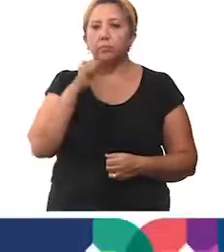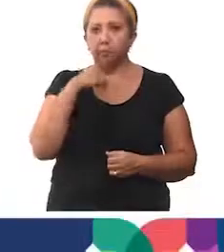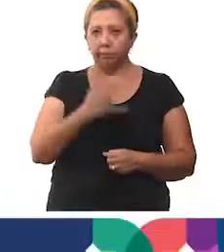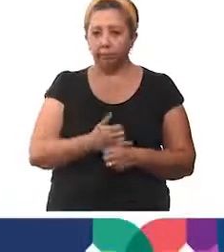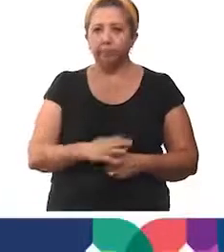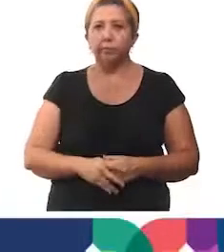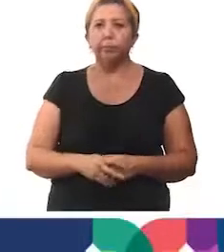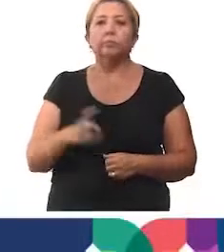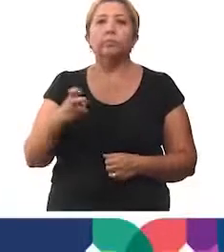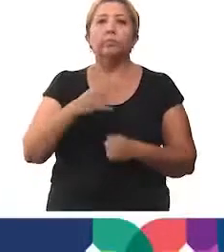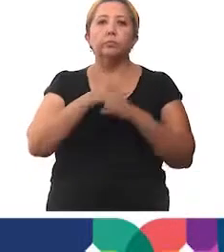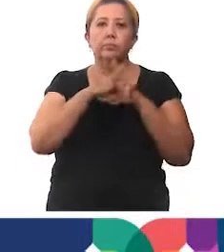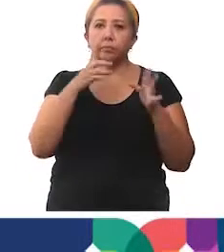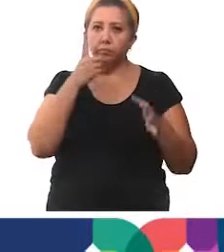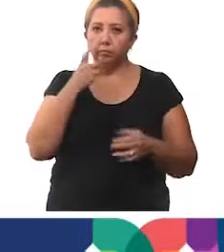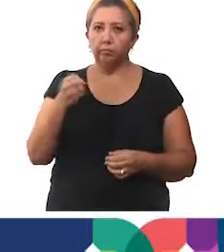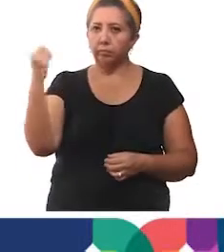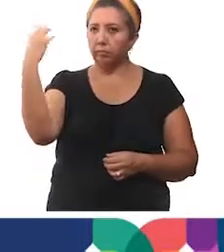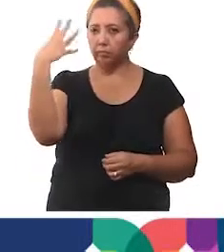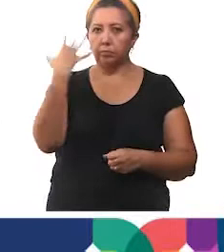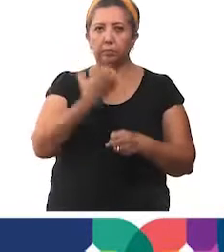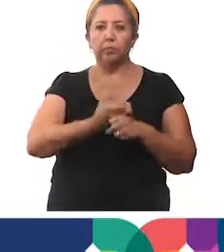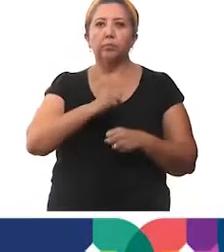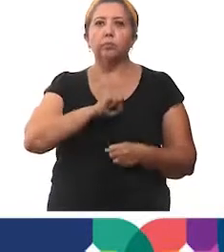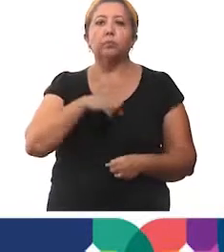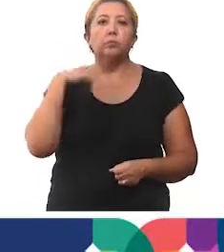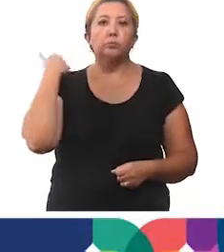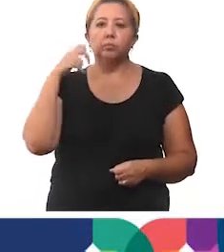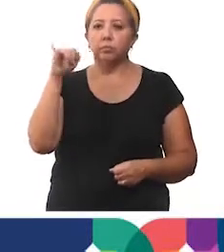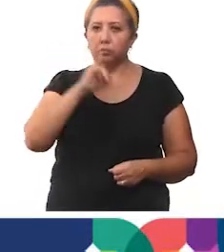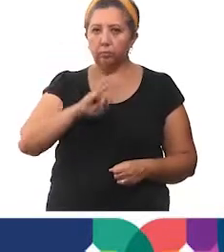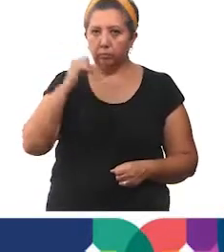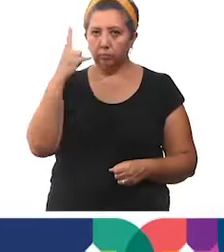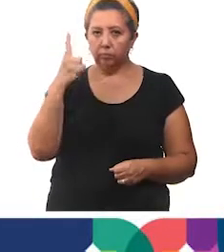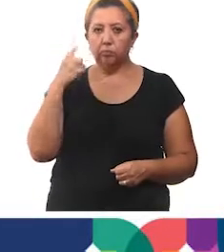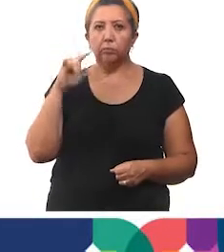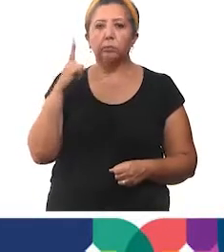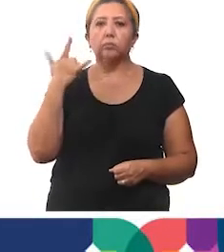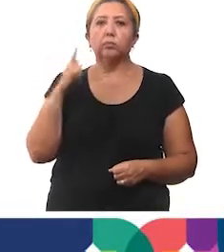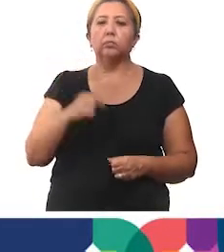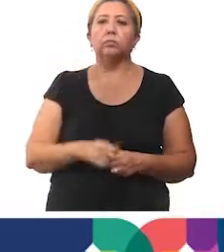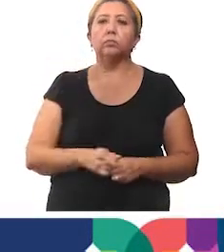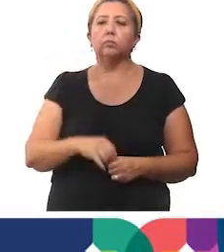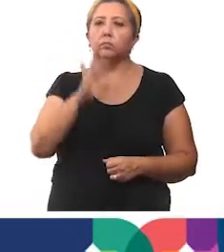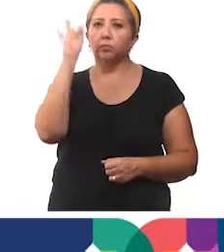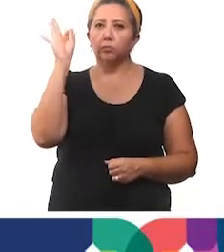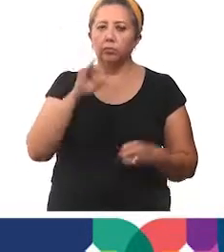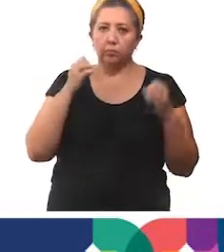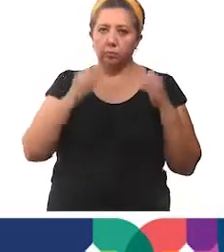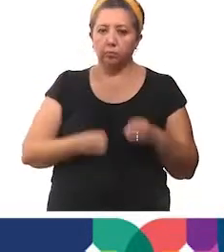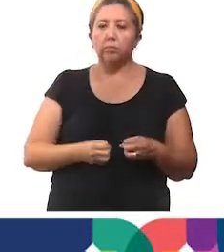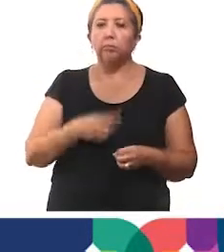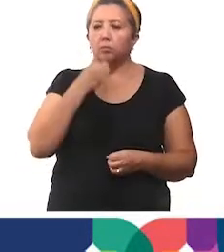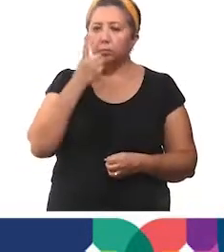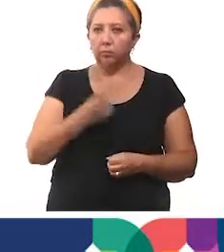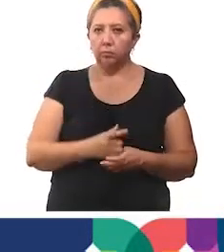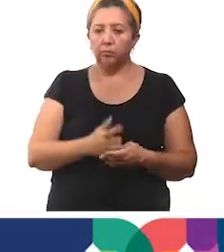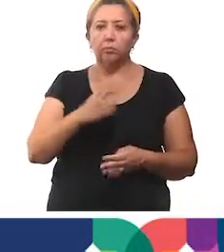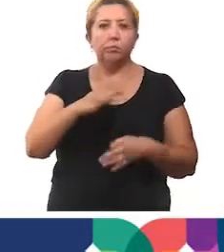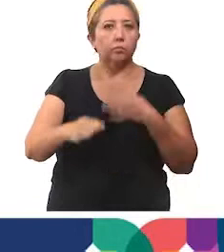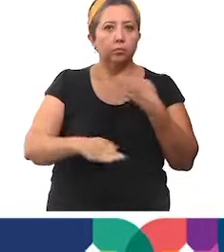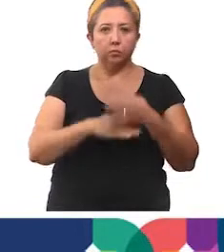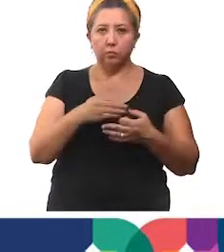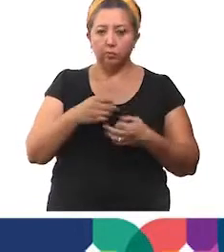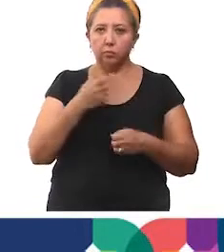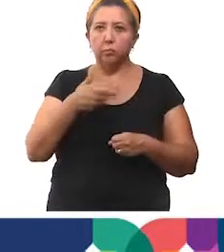secretario. Estos son los indicadores del semáforo estatal de Yucatán este jueves 1 de julio. El porcentaje de ocupación de cuidados